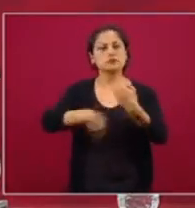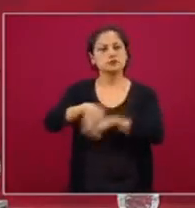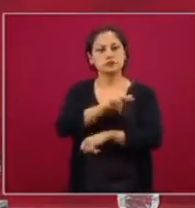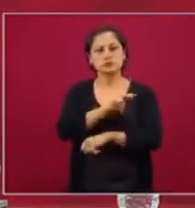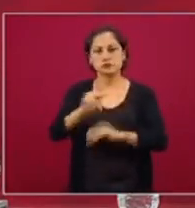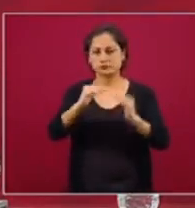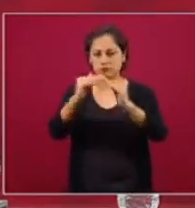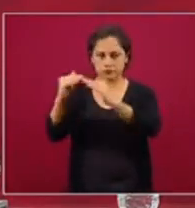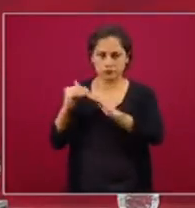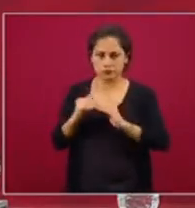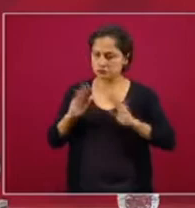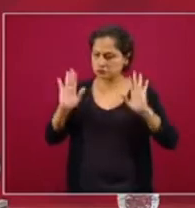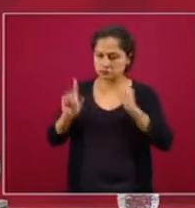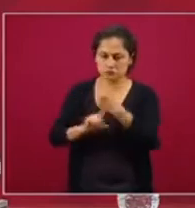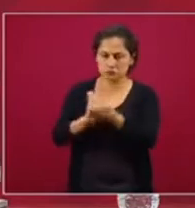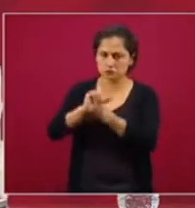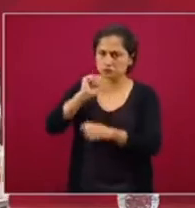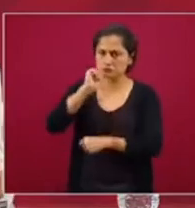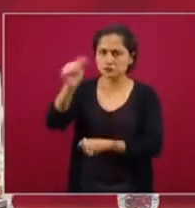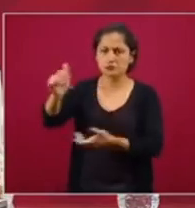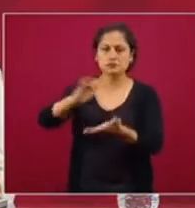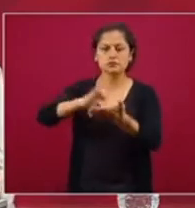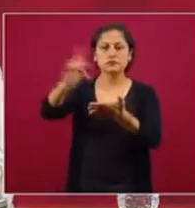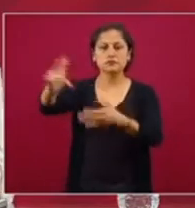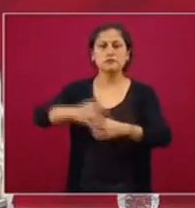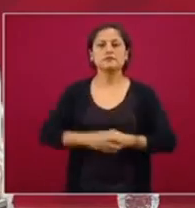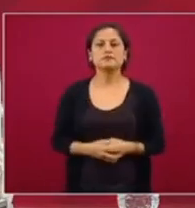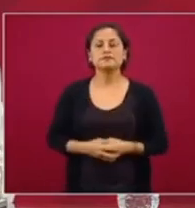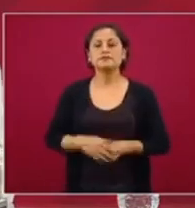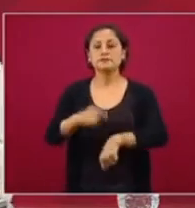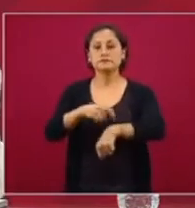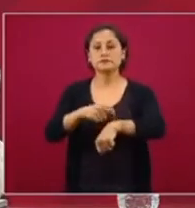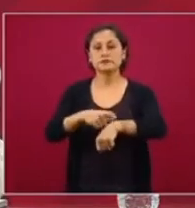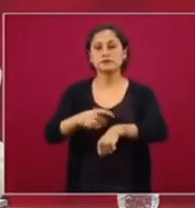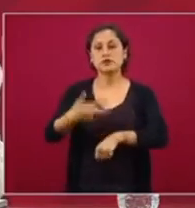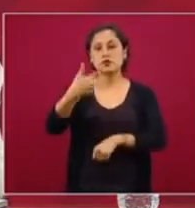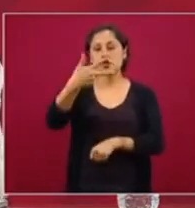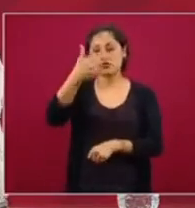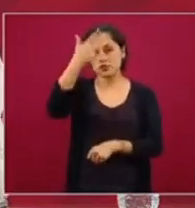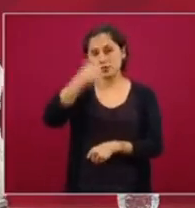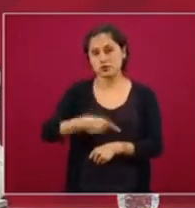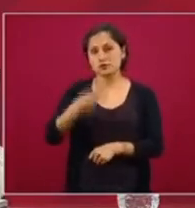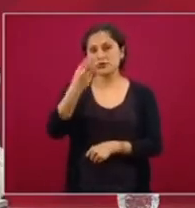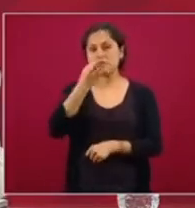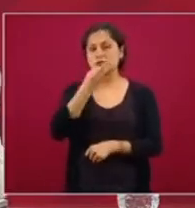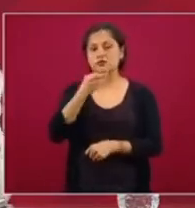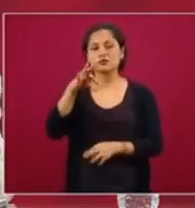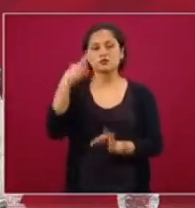problema. Gracias, Alejandro. Muchas gracias. Son las 20:03. Terminamos y nos vemos mañana. Gracias, Alejandro.